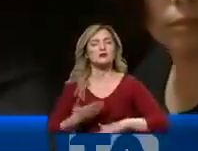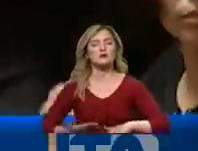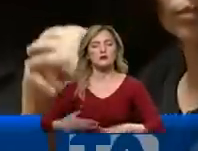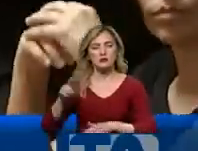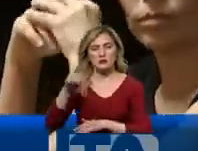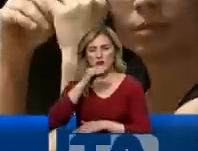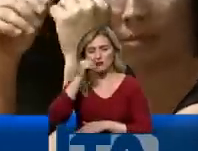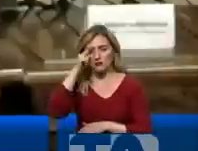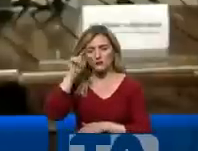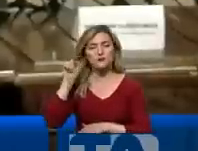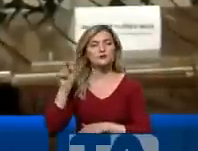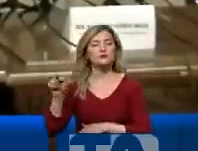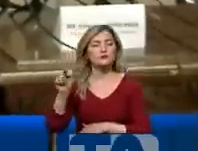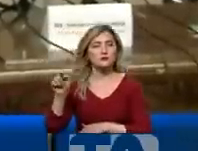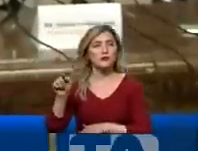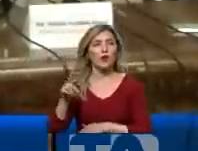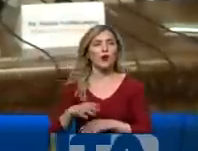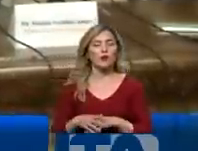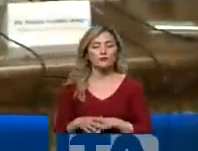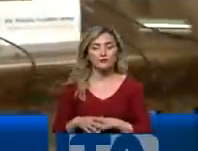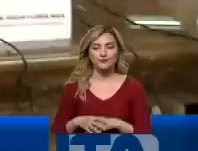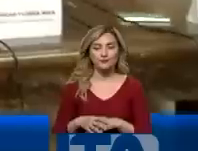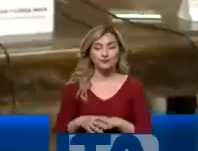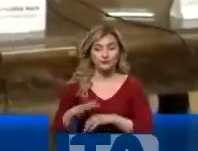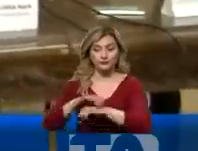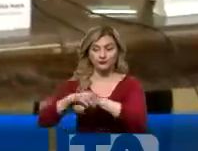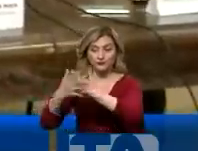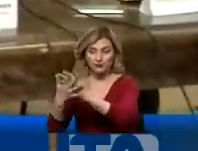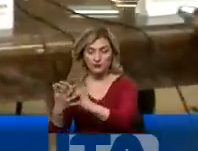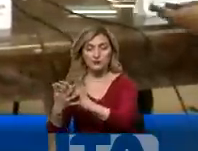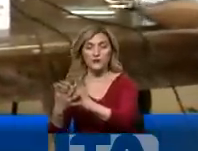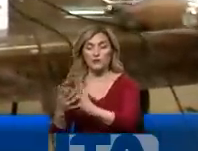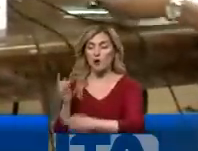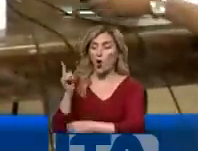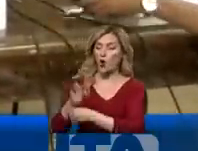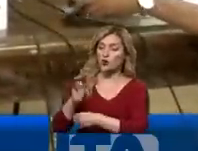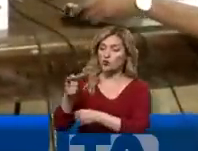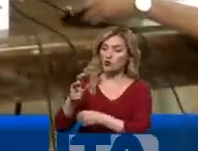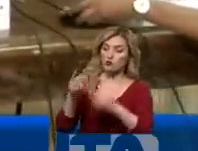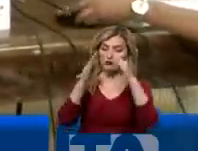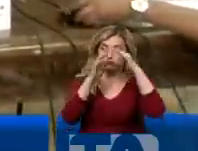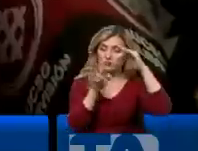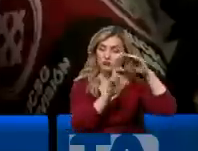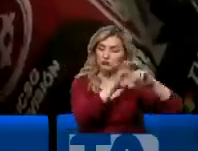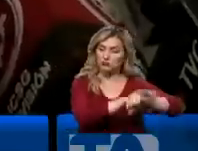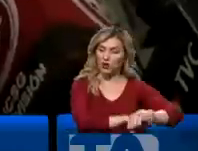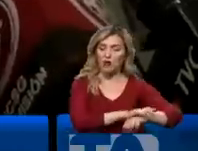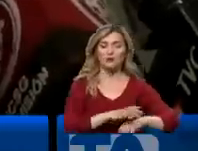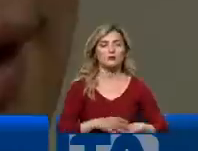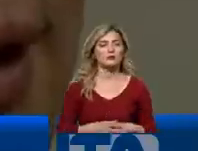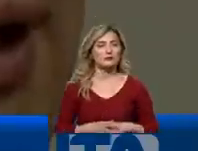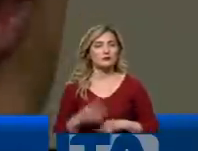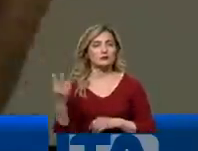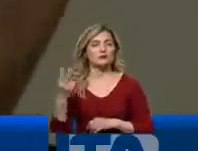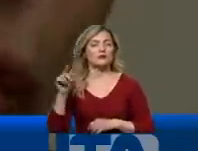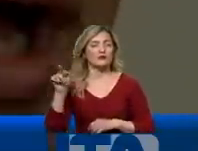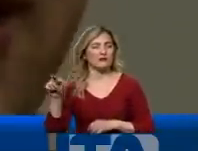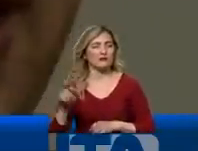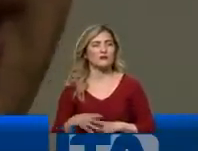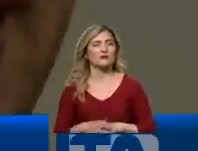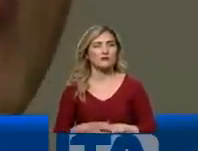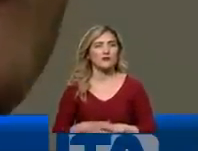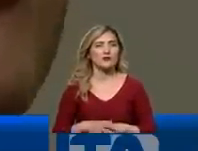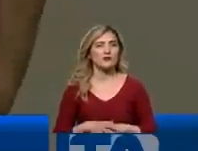2012-2016, les pasó factura a los dos jueces de la Corte Nacional de Justicia que favorecieron a Mera con la medida. Edgar Flores y Luis Enrique salieron